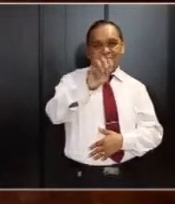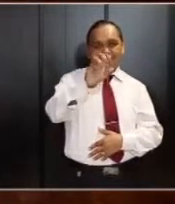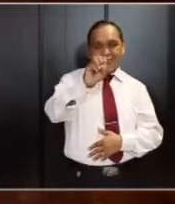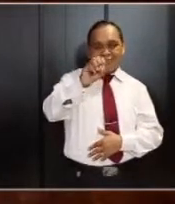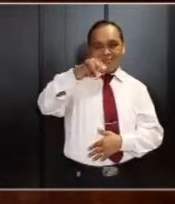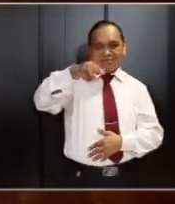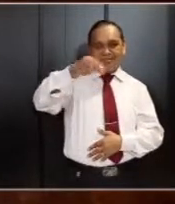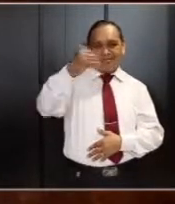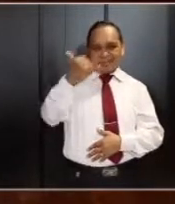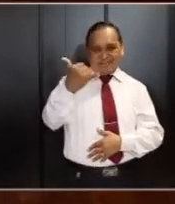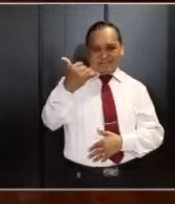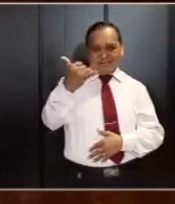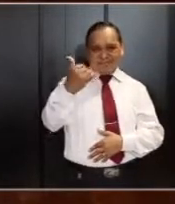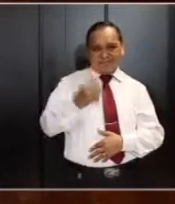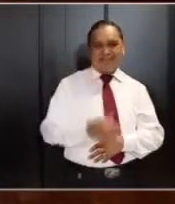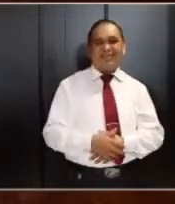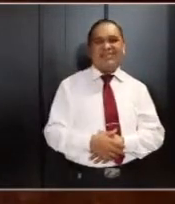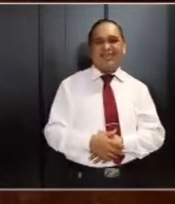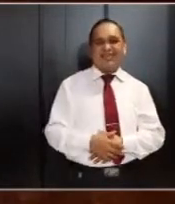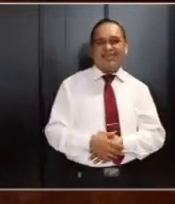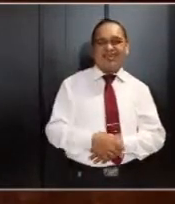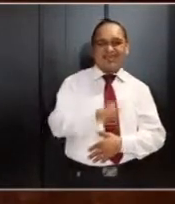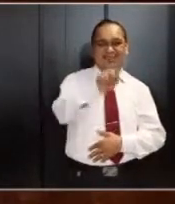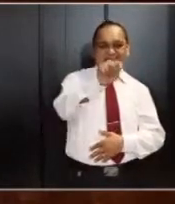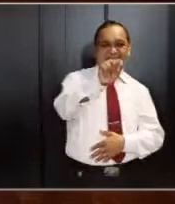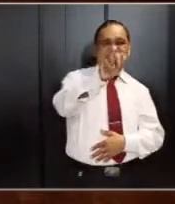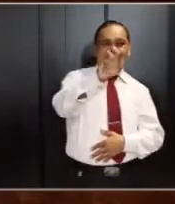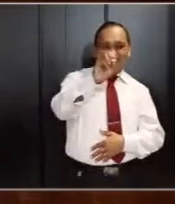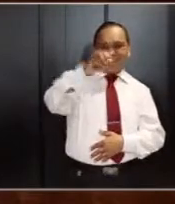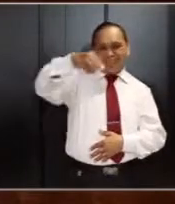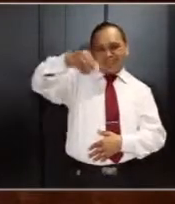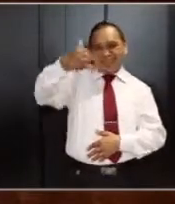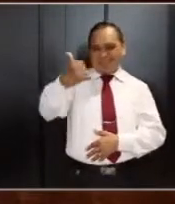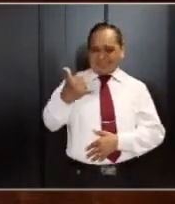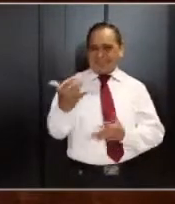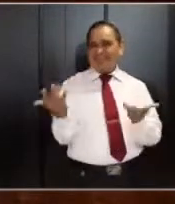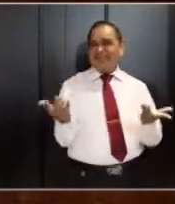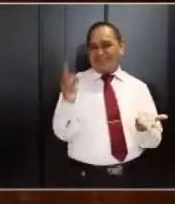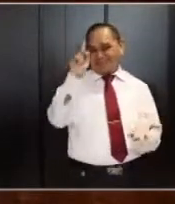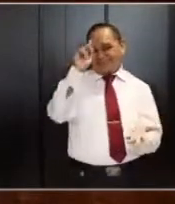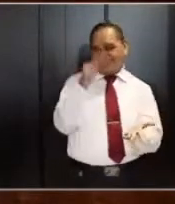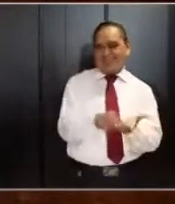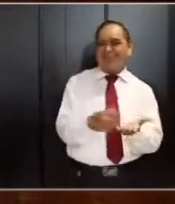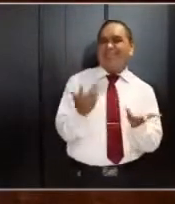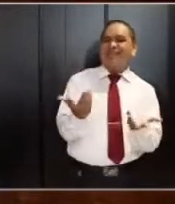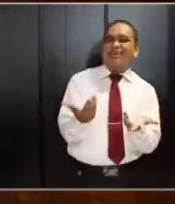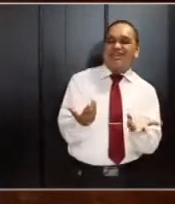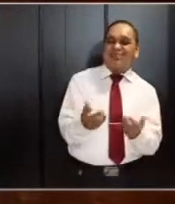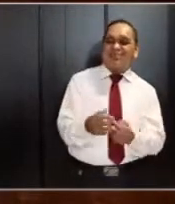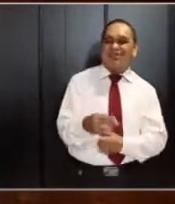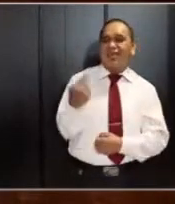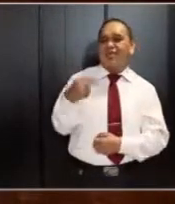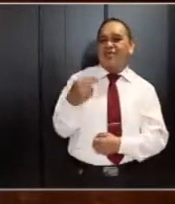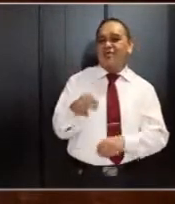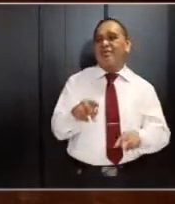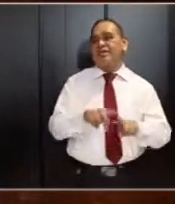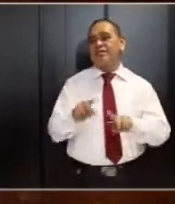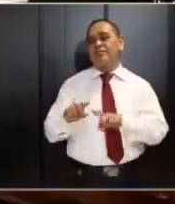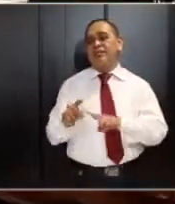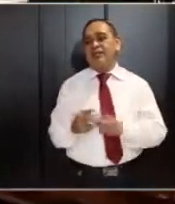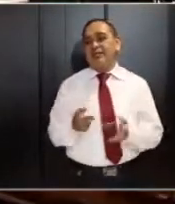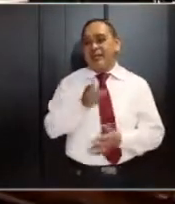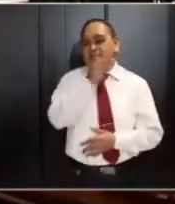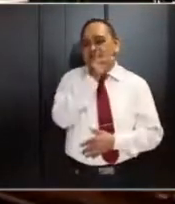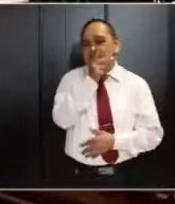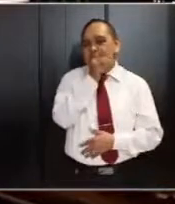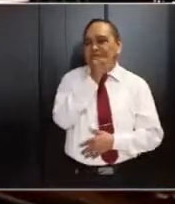¿Cómo? Tommy. Oye, pues ¿para qué te ponen nombre? Si te van a decir otro. Sí. Qué pérdida de los papás, pobrecitos,